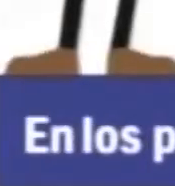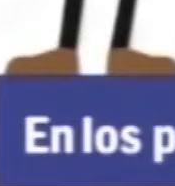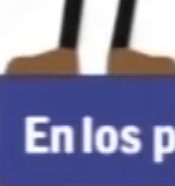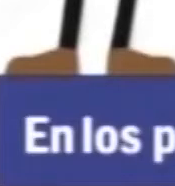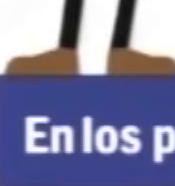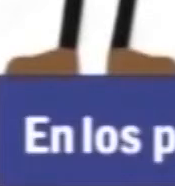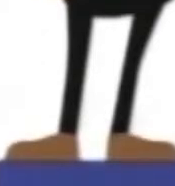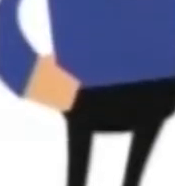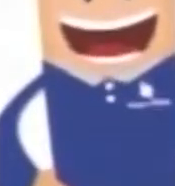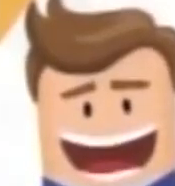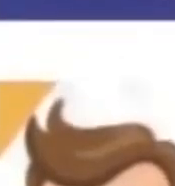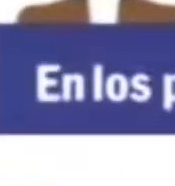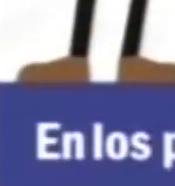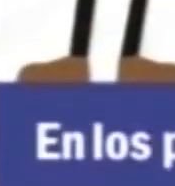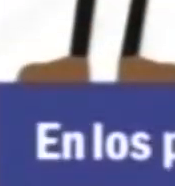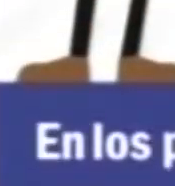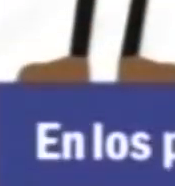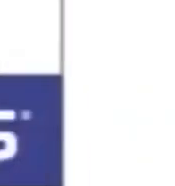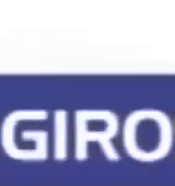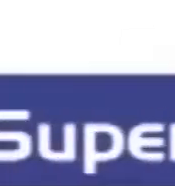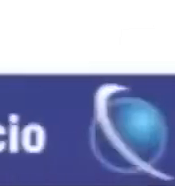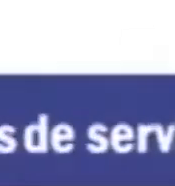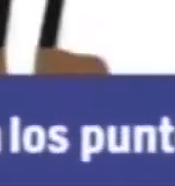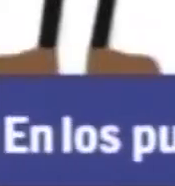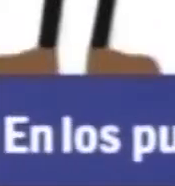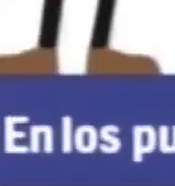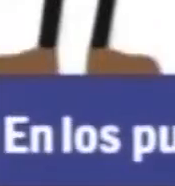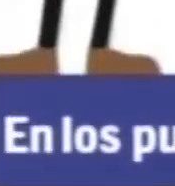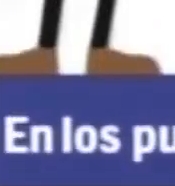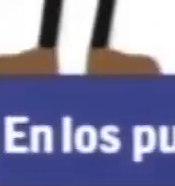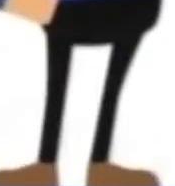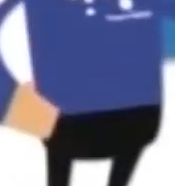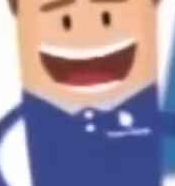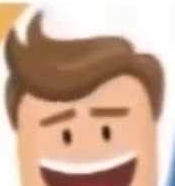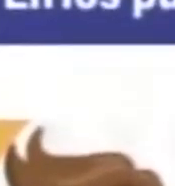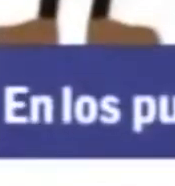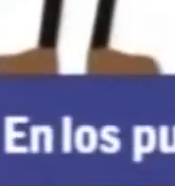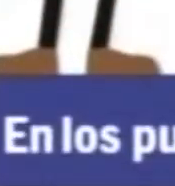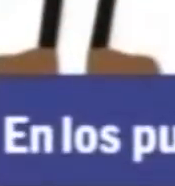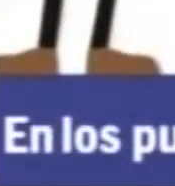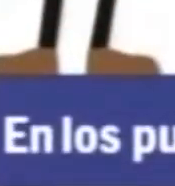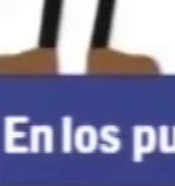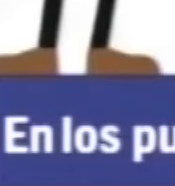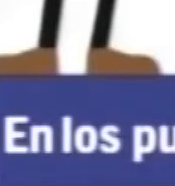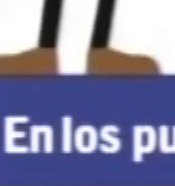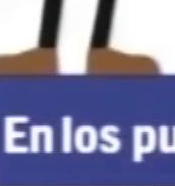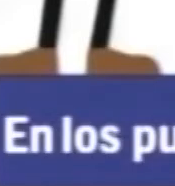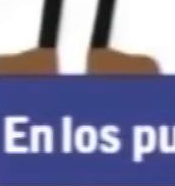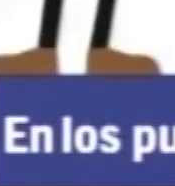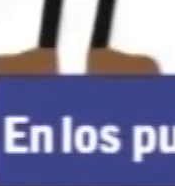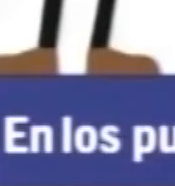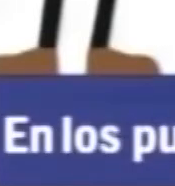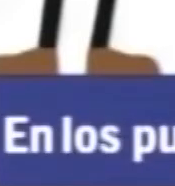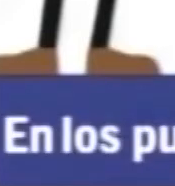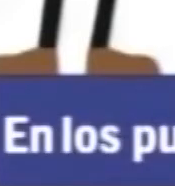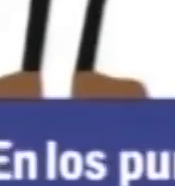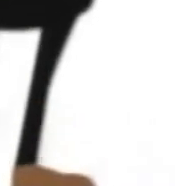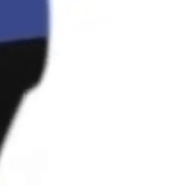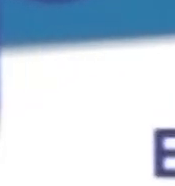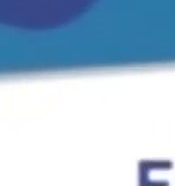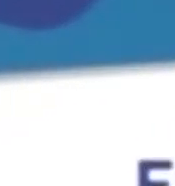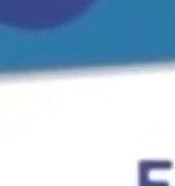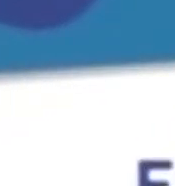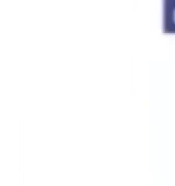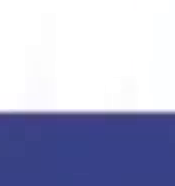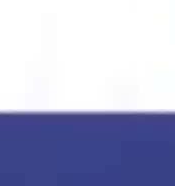Supergiros hace más fácil tu vida. Ahora en los puntos Supergiros puedes pagar tu factura de Electricaribe y Gases del Caribe. Acércate a la red de servicios Supergiros